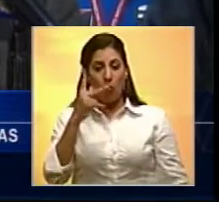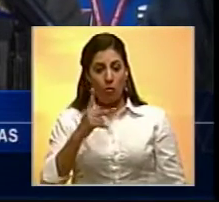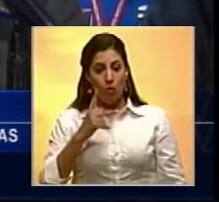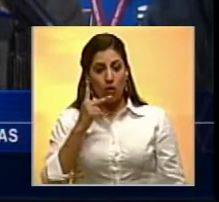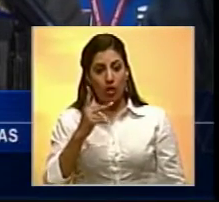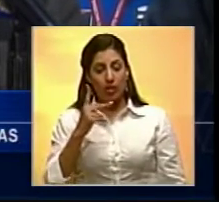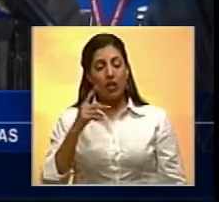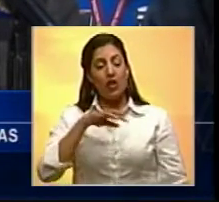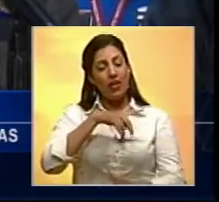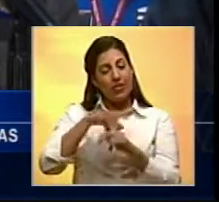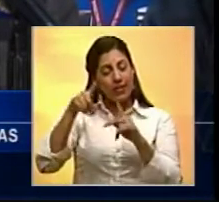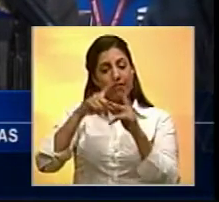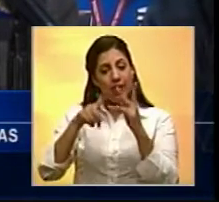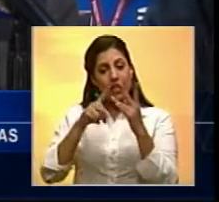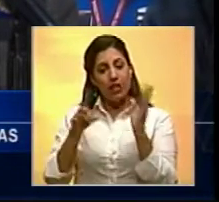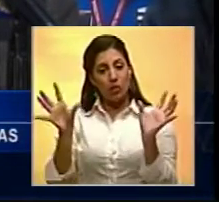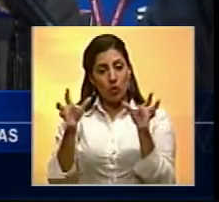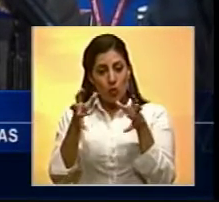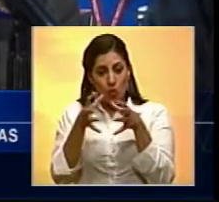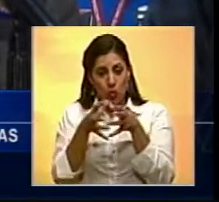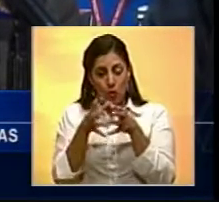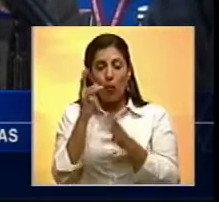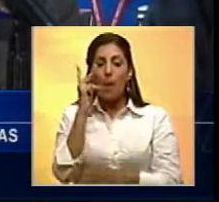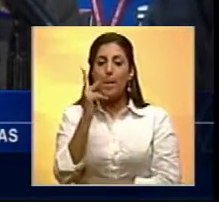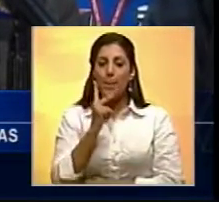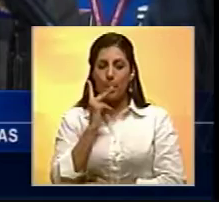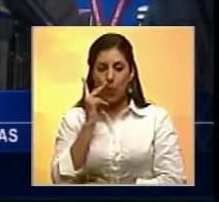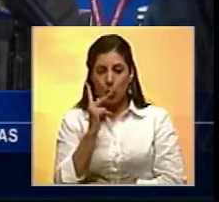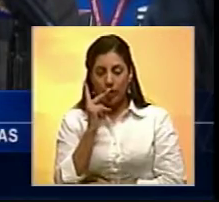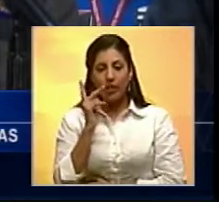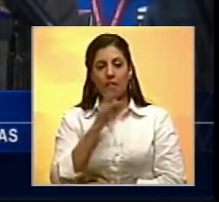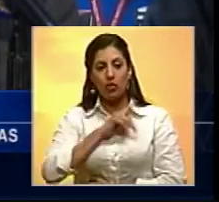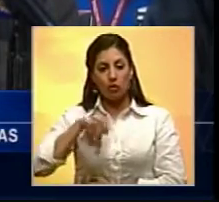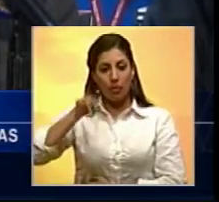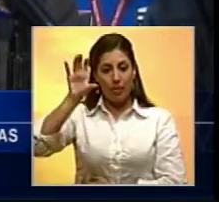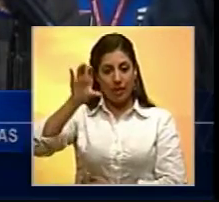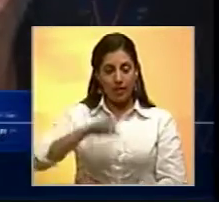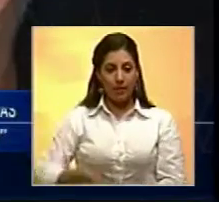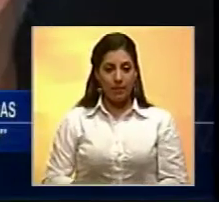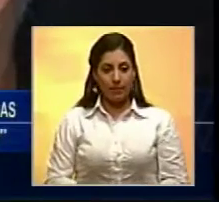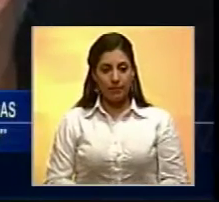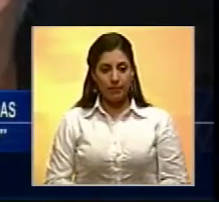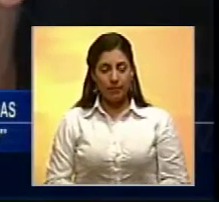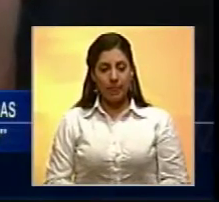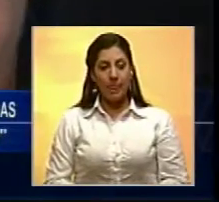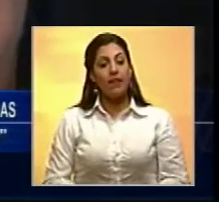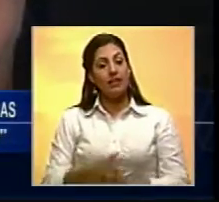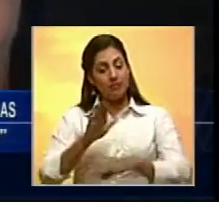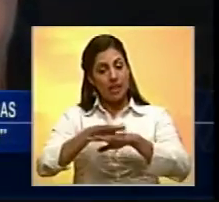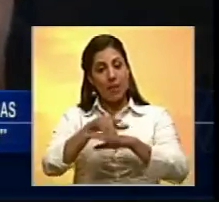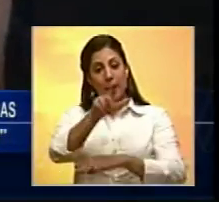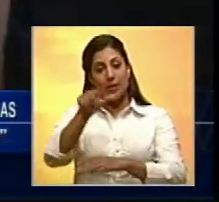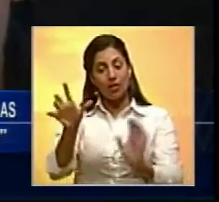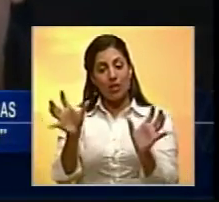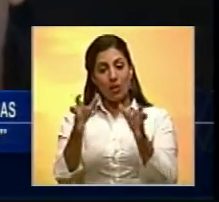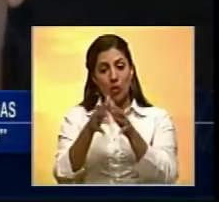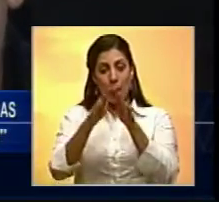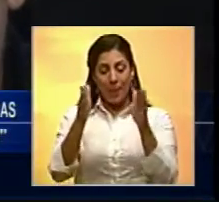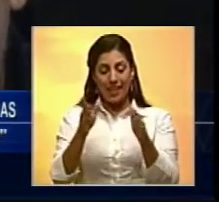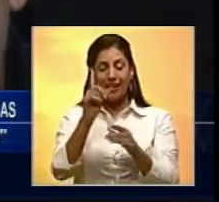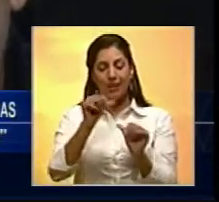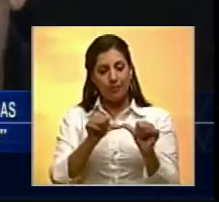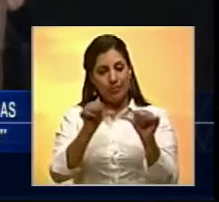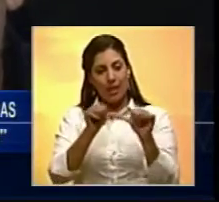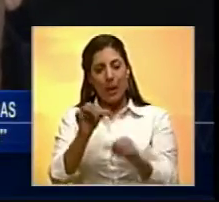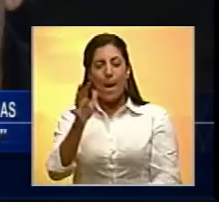políticos de los diferentes sectores políticos de nuestra patria. Llaman a que las mesas sean permanentes